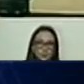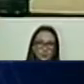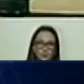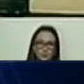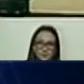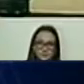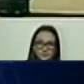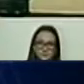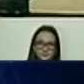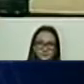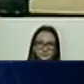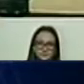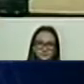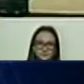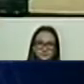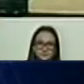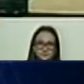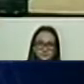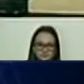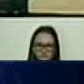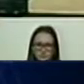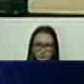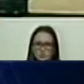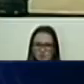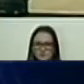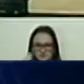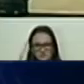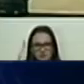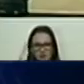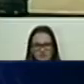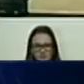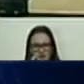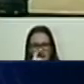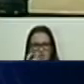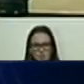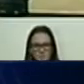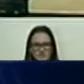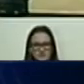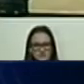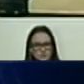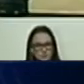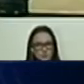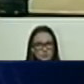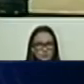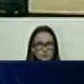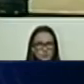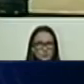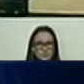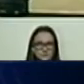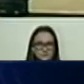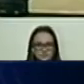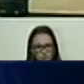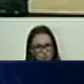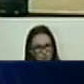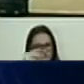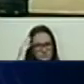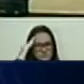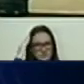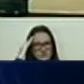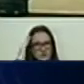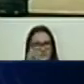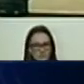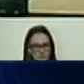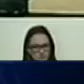Muchos de ustedes vivieron este año 2017 con nosotros y saben la fuerza que